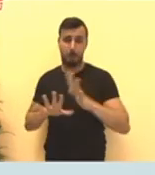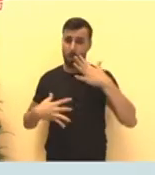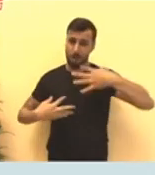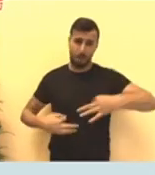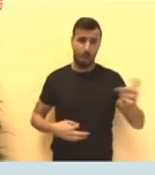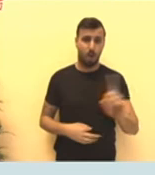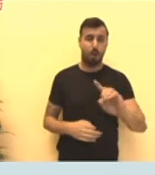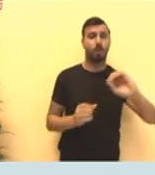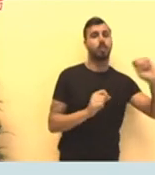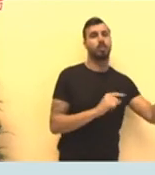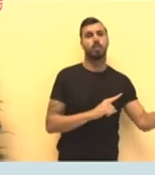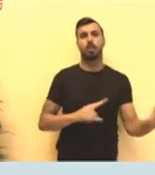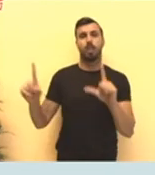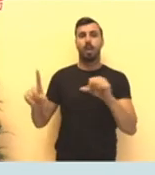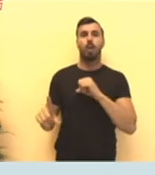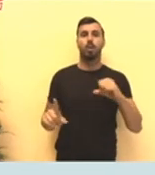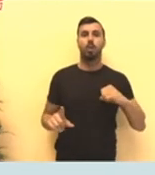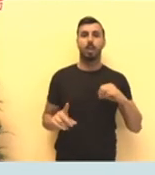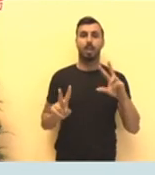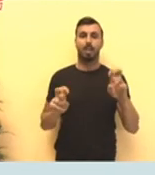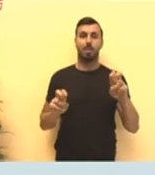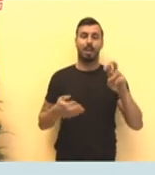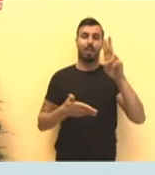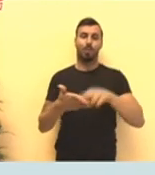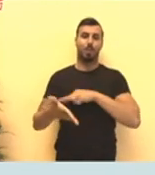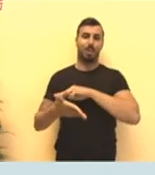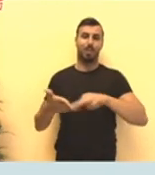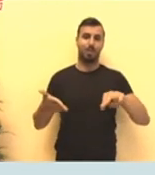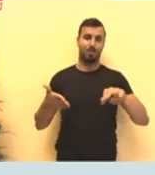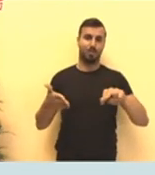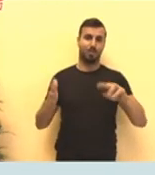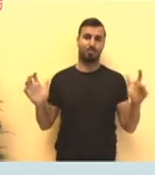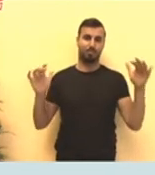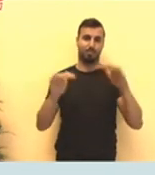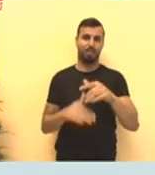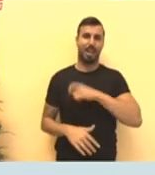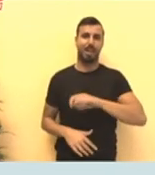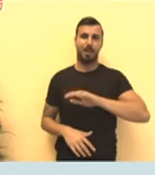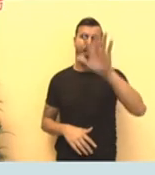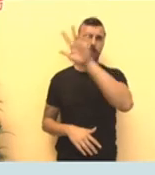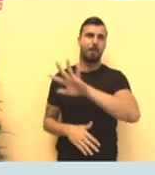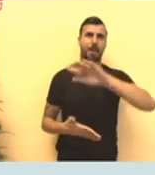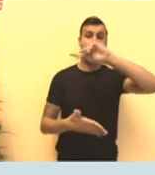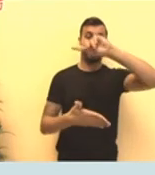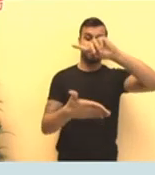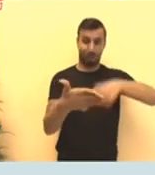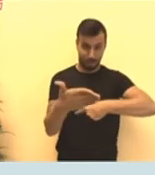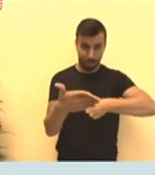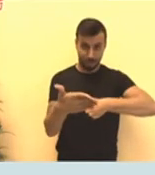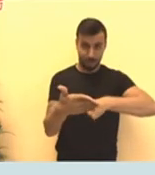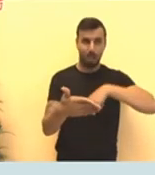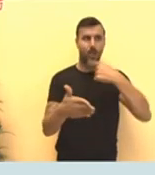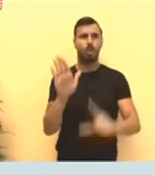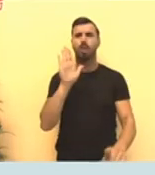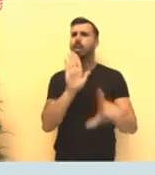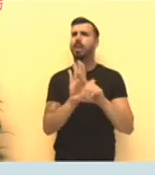la Ley de Promoción de la Autonomía Personal y la Convención Internacional. A raíz de la firma de España de la Convención, todas las leyes